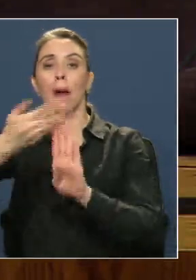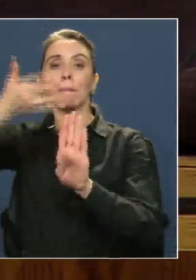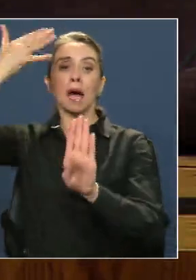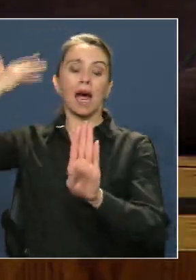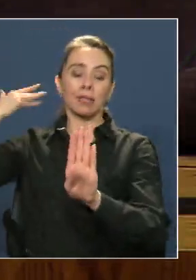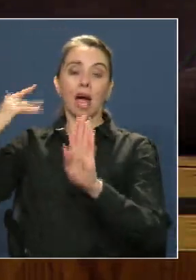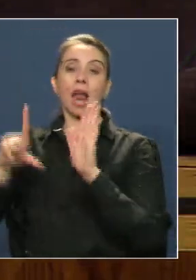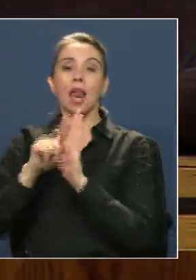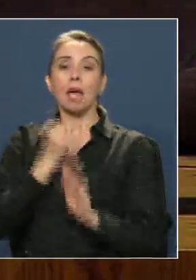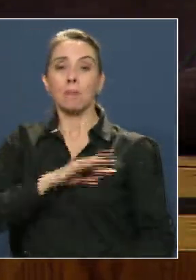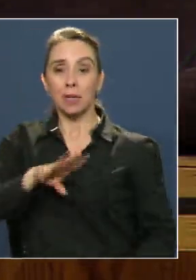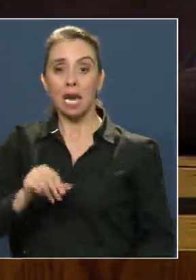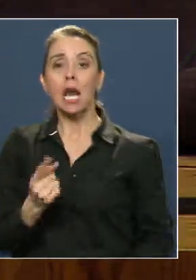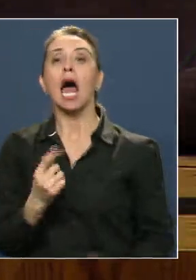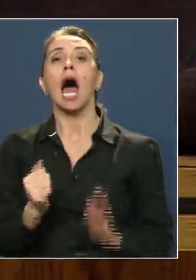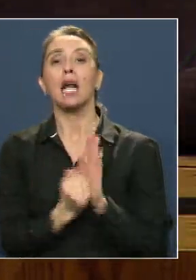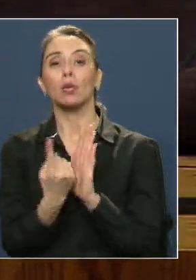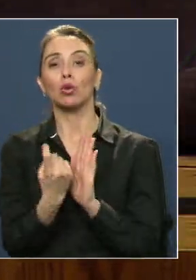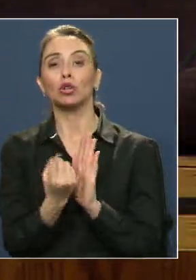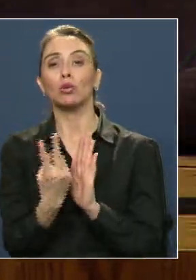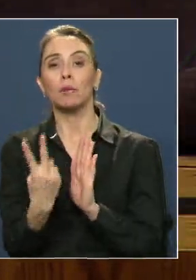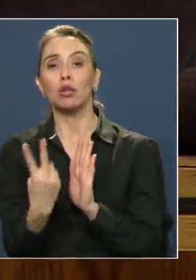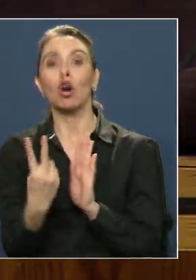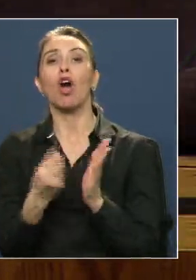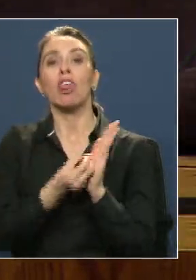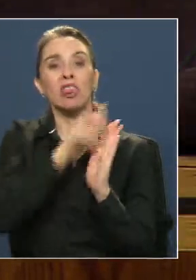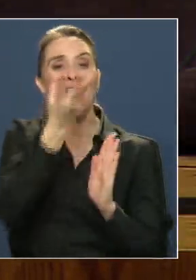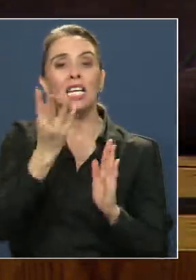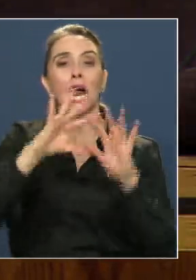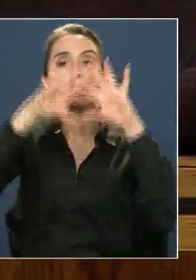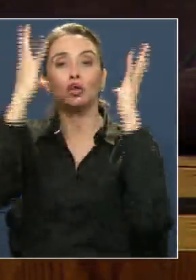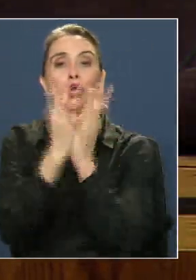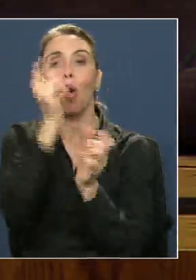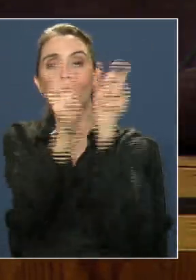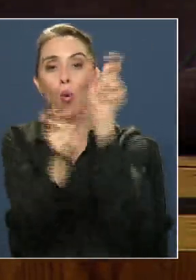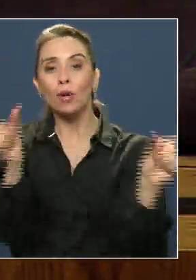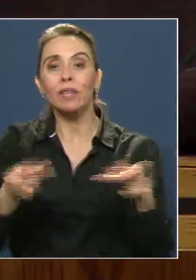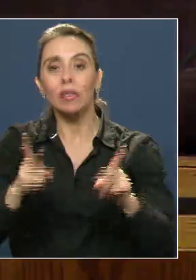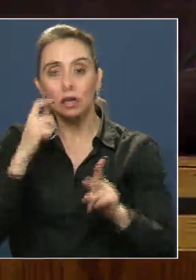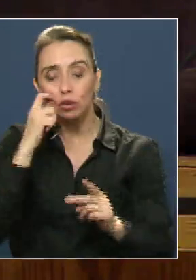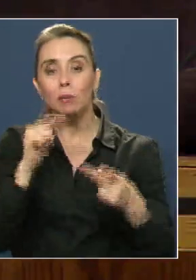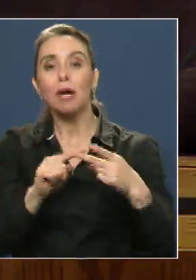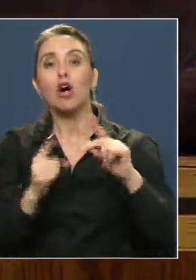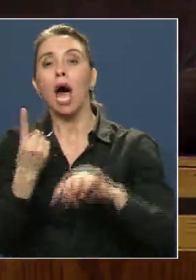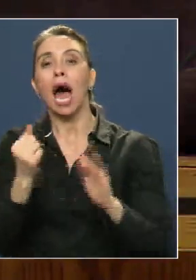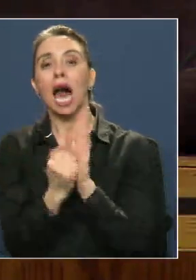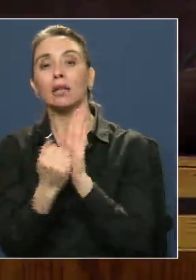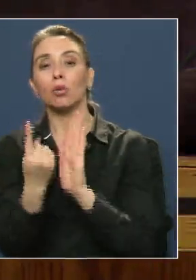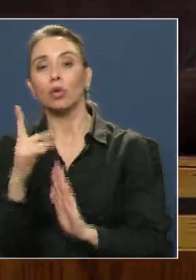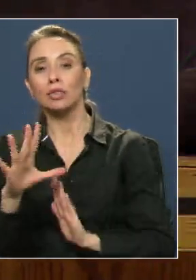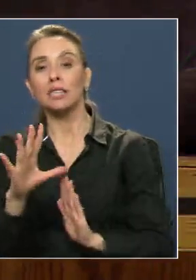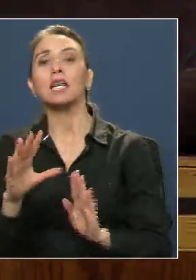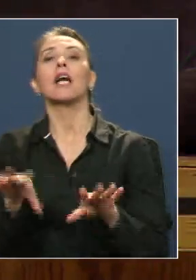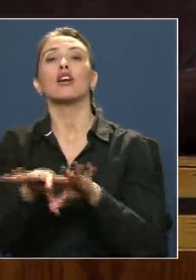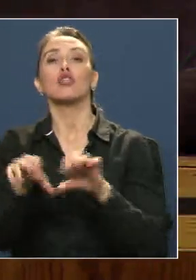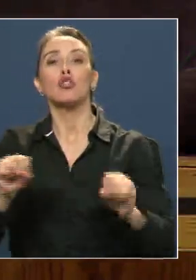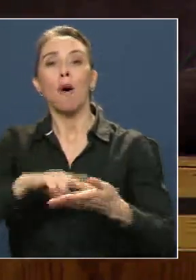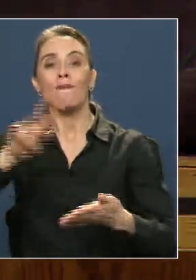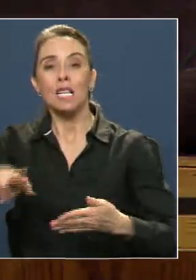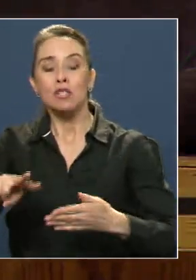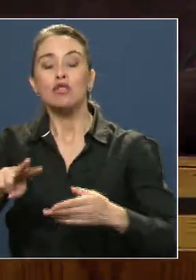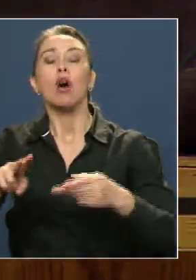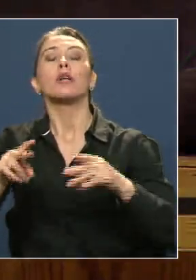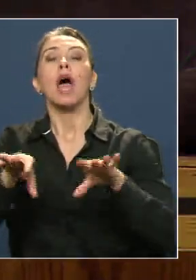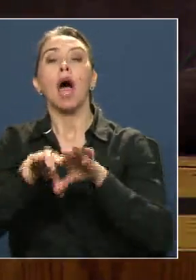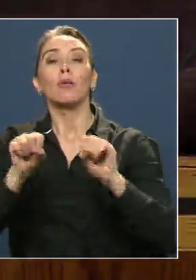número 2 de la Declaración Universal de Derechos Humanos, 15 del Pacto Internacional de los Derechos Civiles y Políticos y 9 de la Convención Americana de Derechos